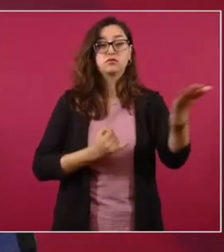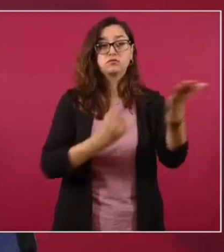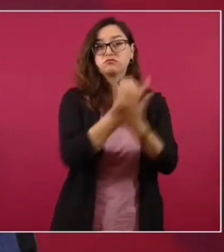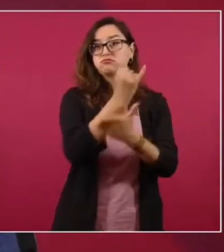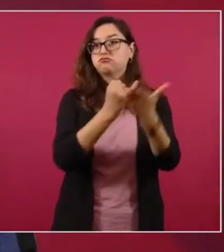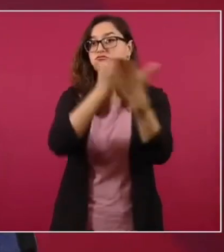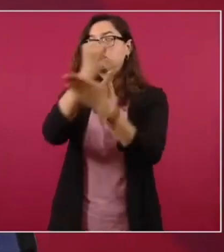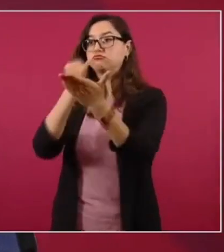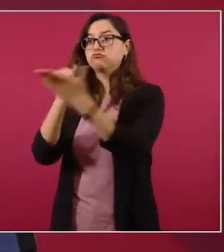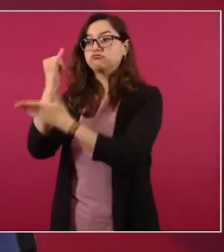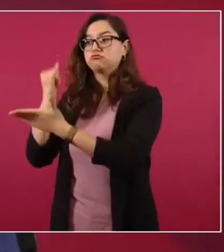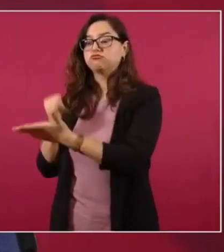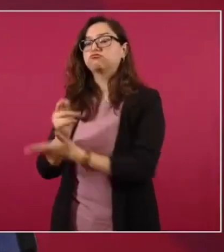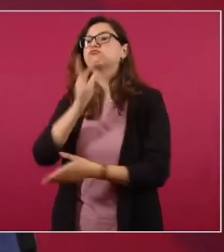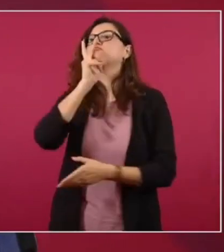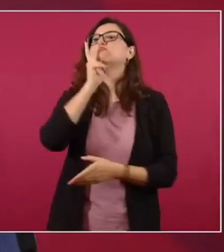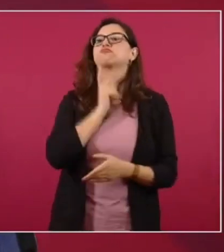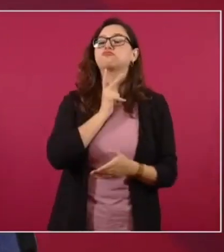no